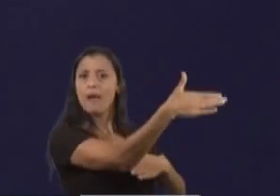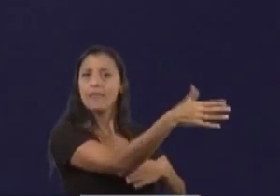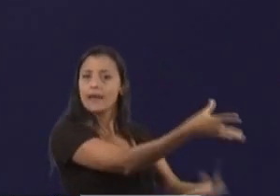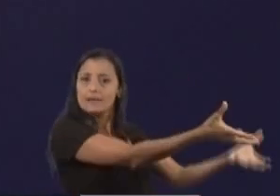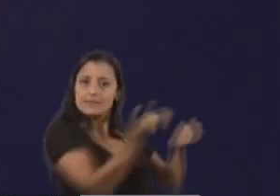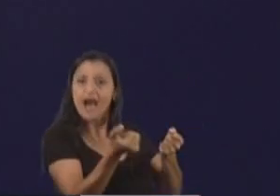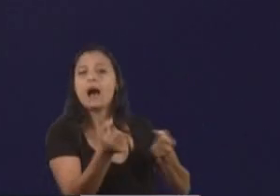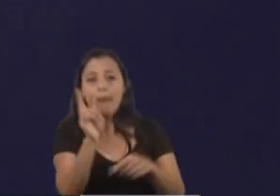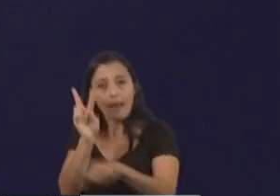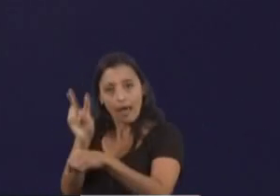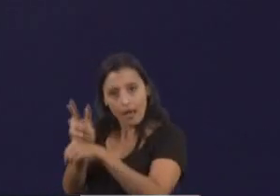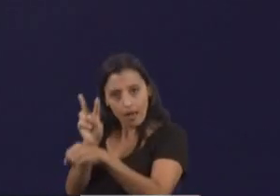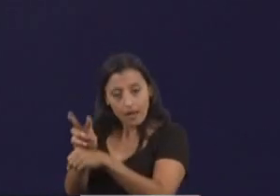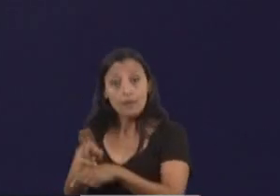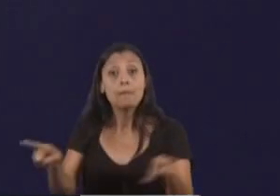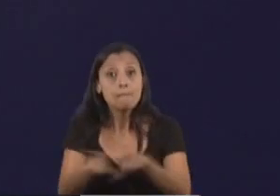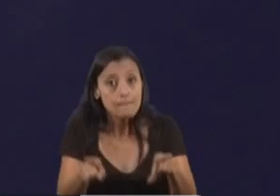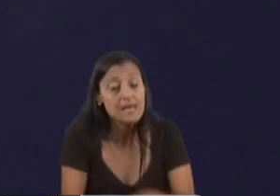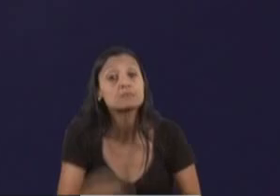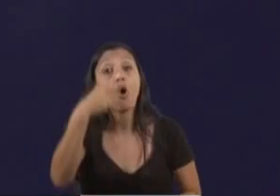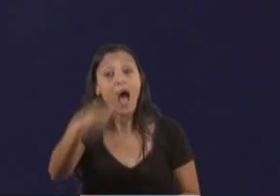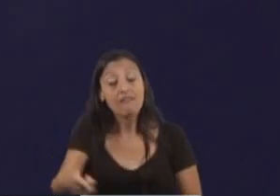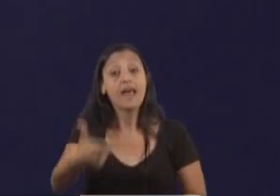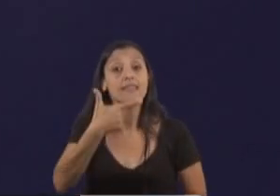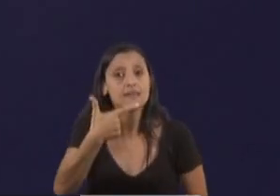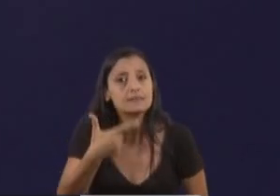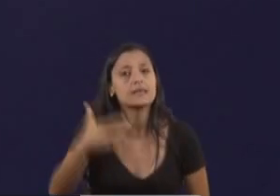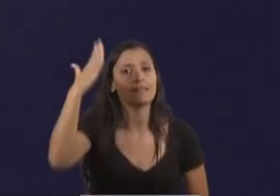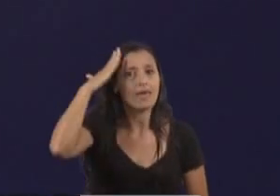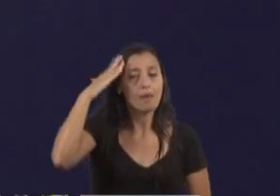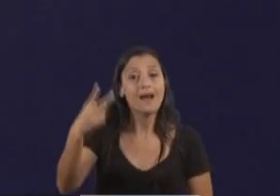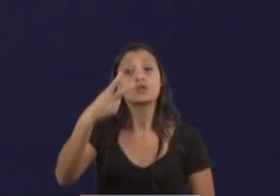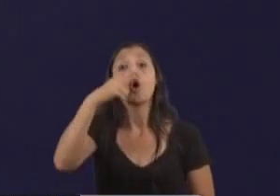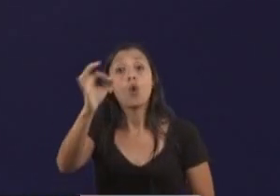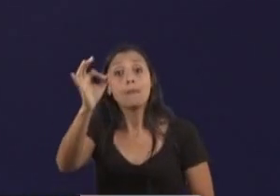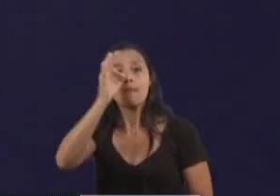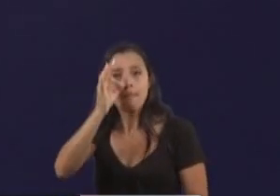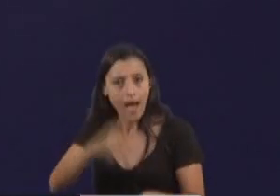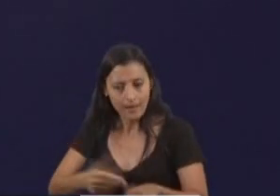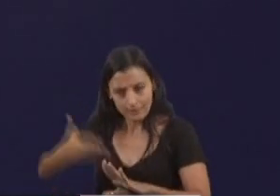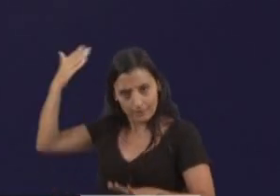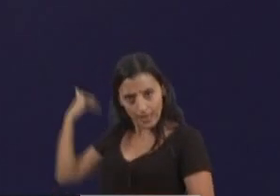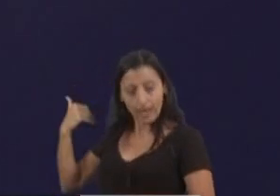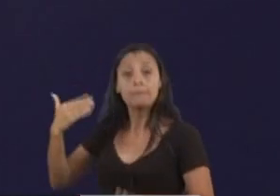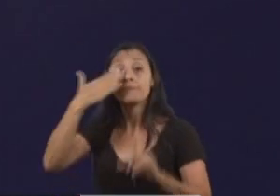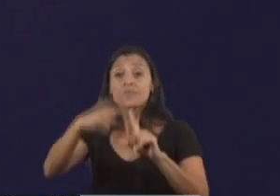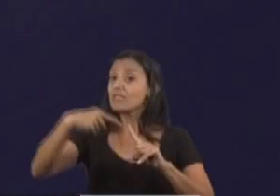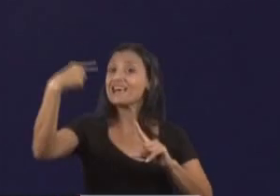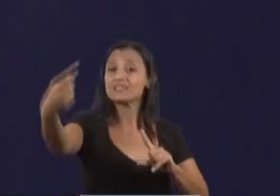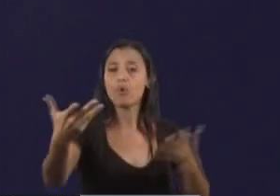el 17 de marzo de 2020, entrando en lo que después